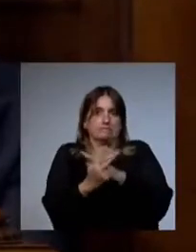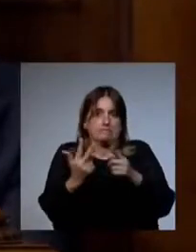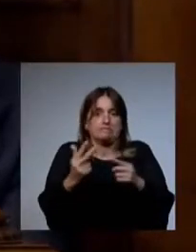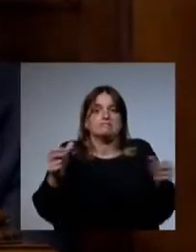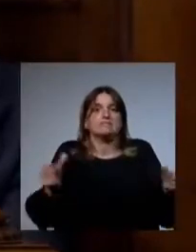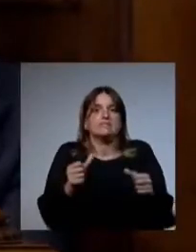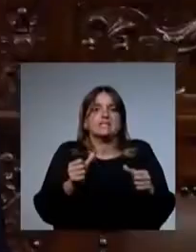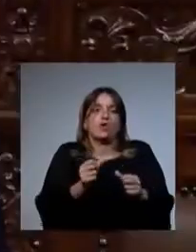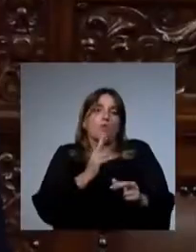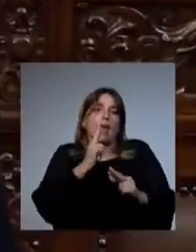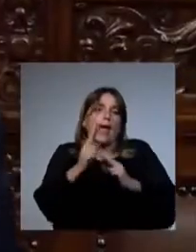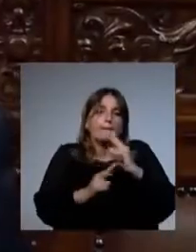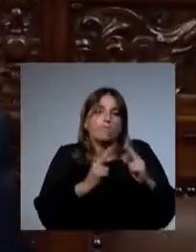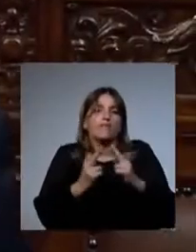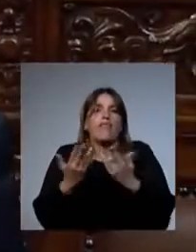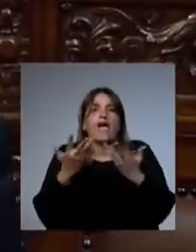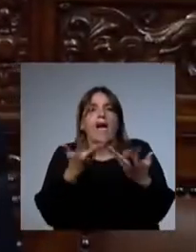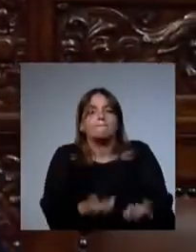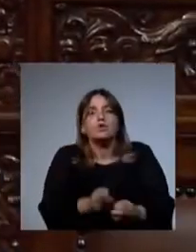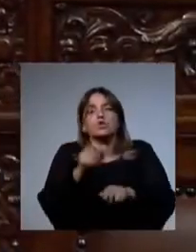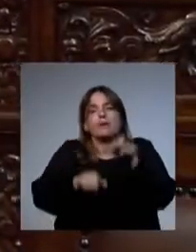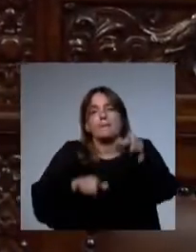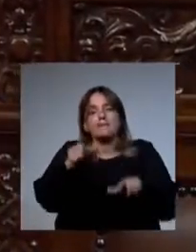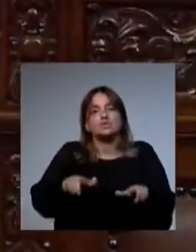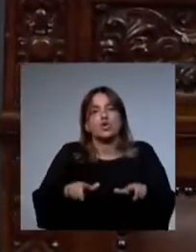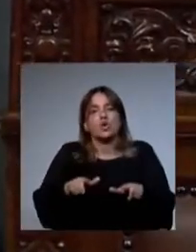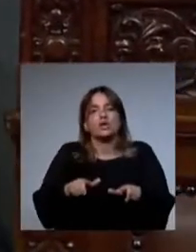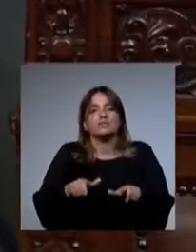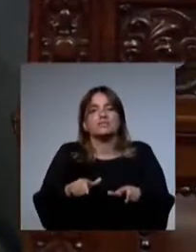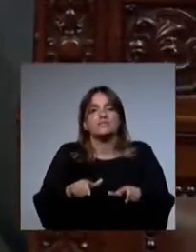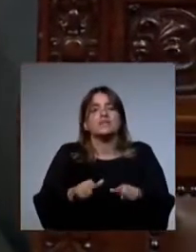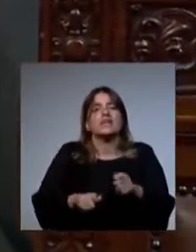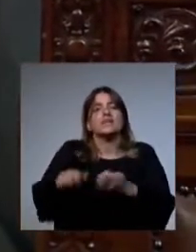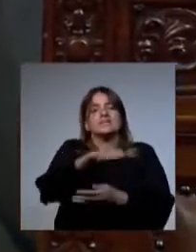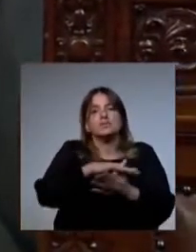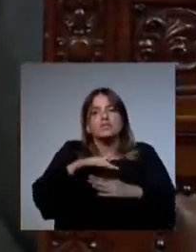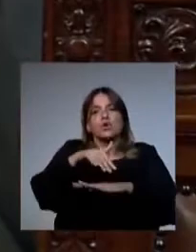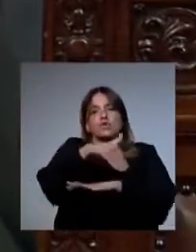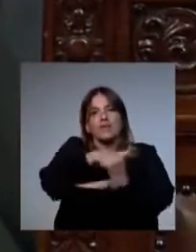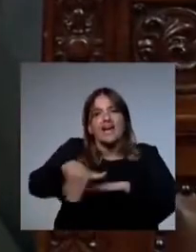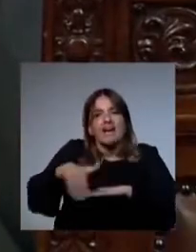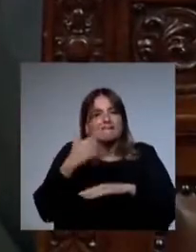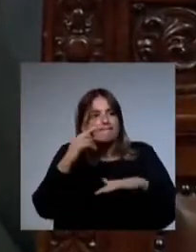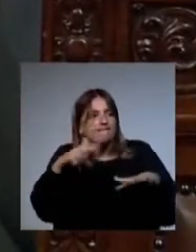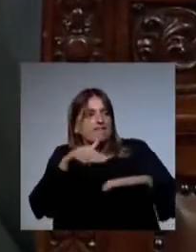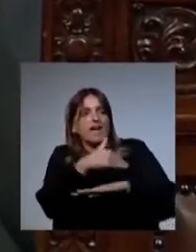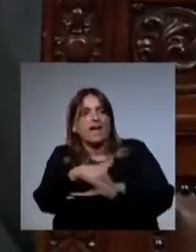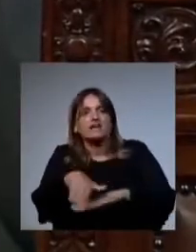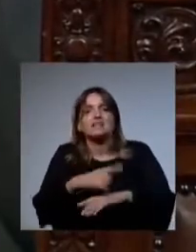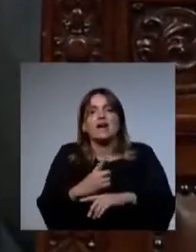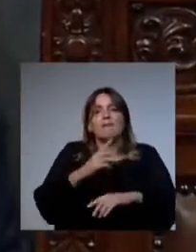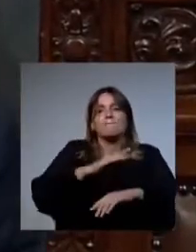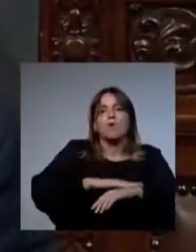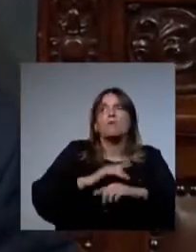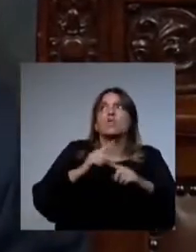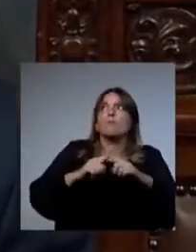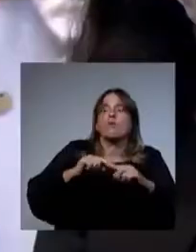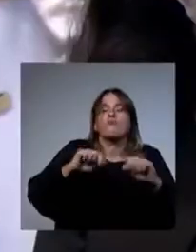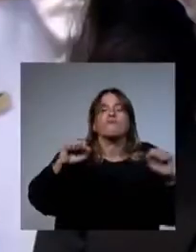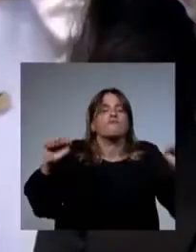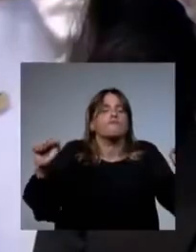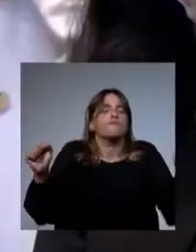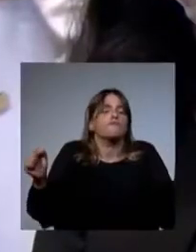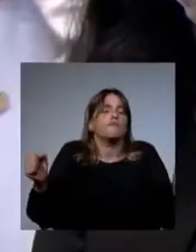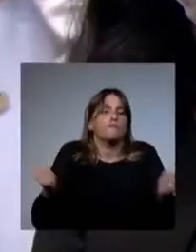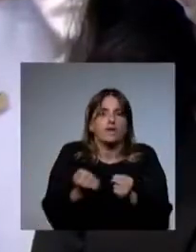implementaron respuesta de acogida para personas en situación de calle ante alertas por frío polar.